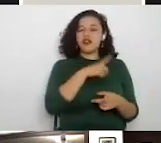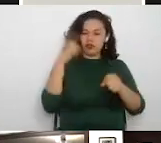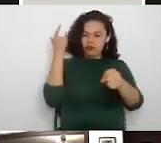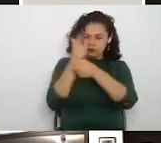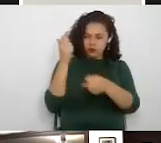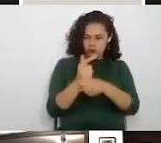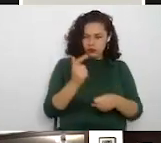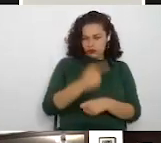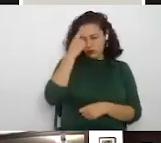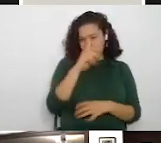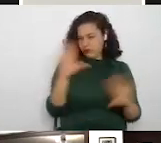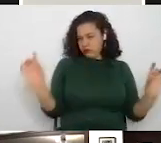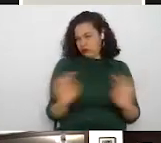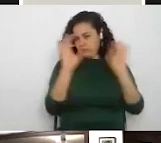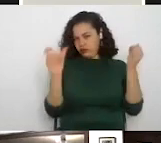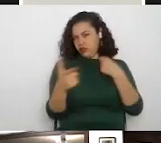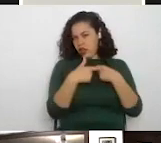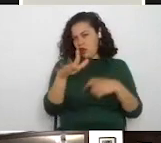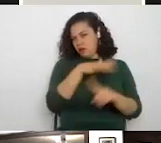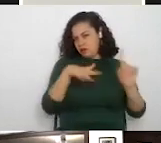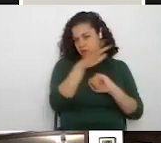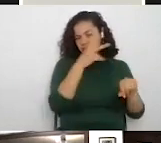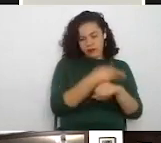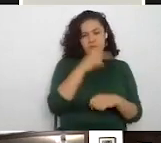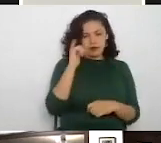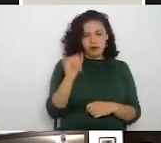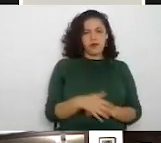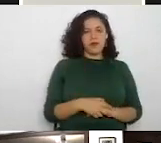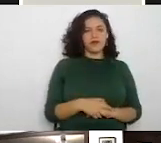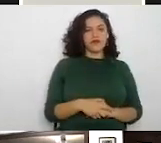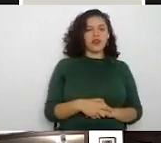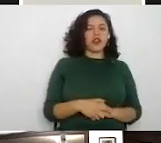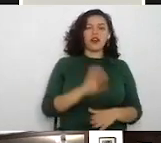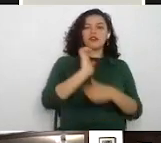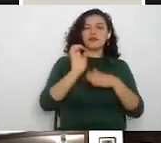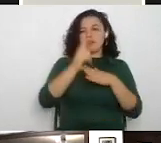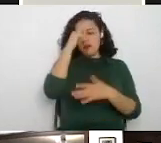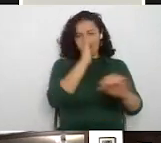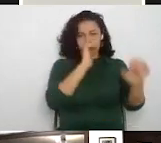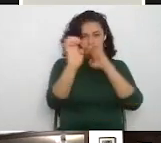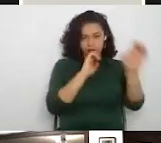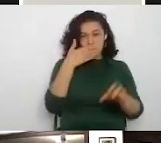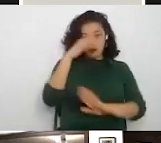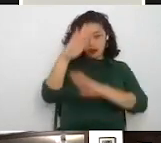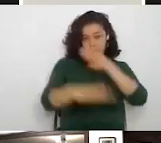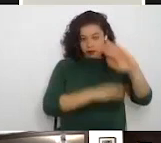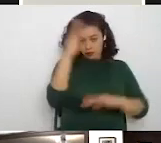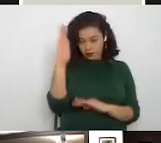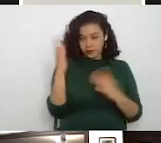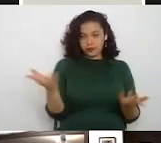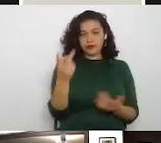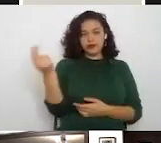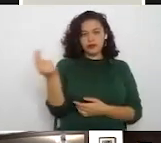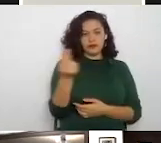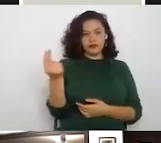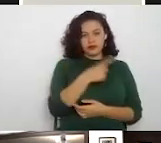se trata por alguna de estas situaciones. Y entonces, para que la entrevista se desarrolle con éxito, es muy importante tener en